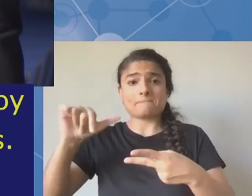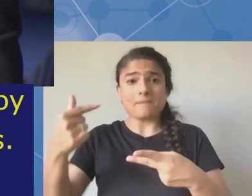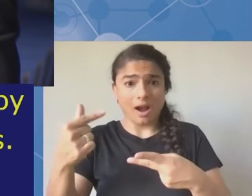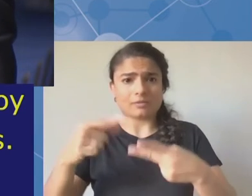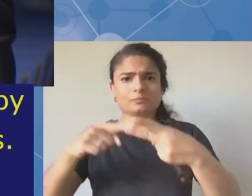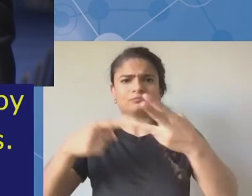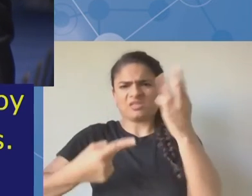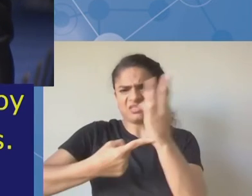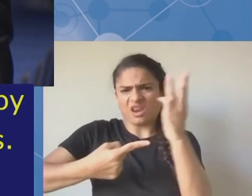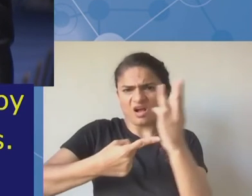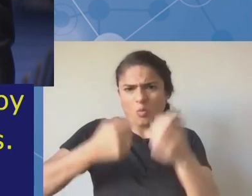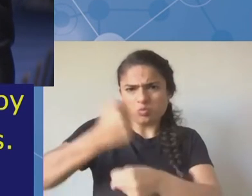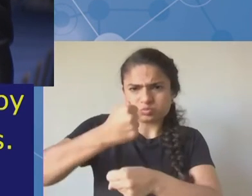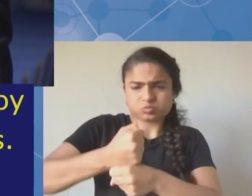de